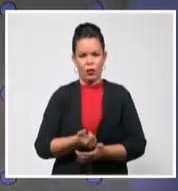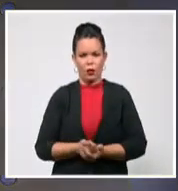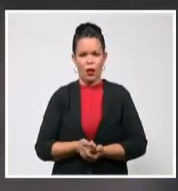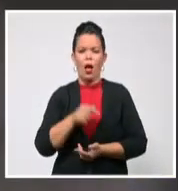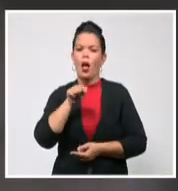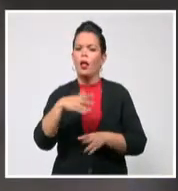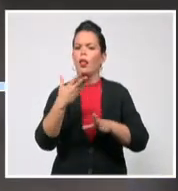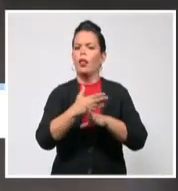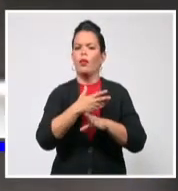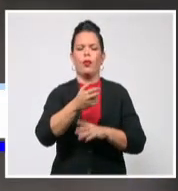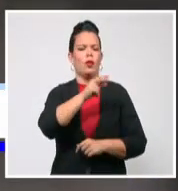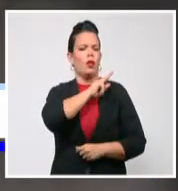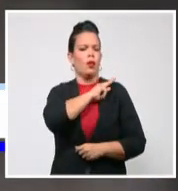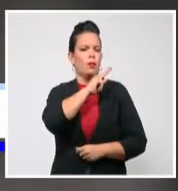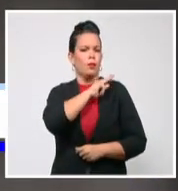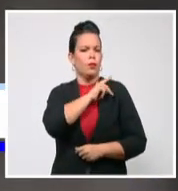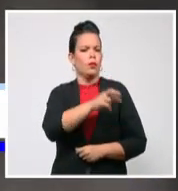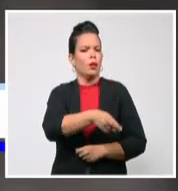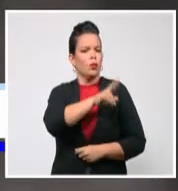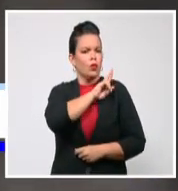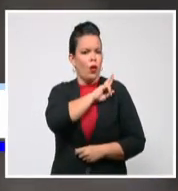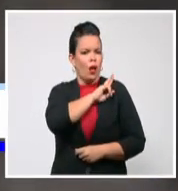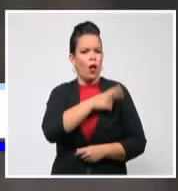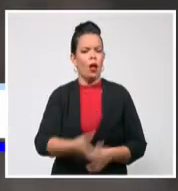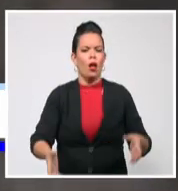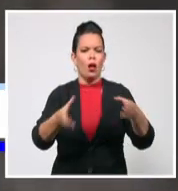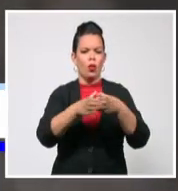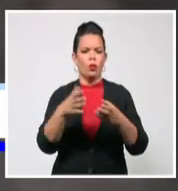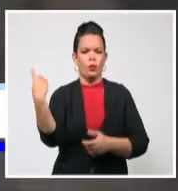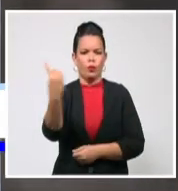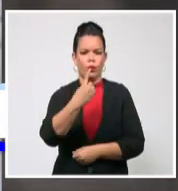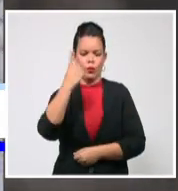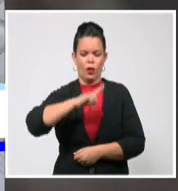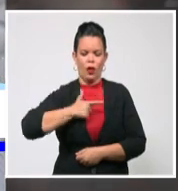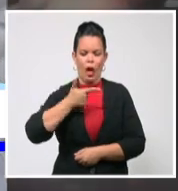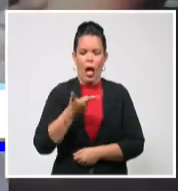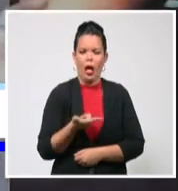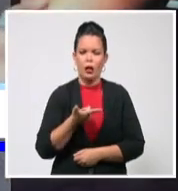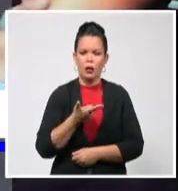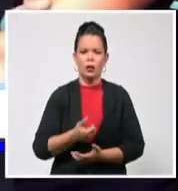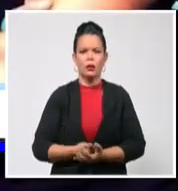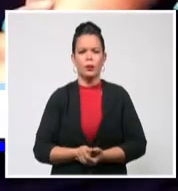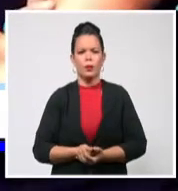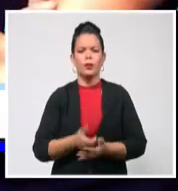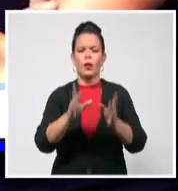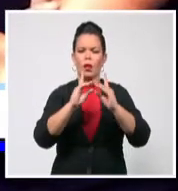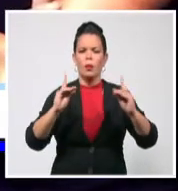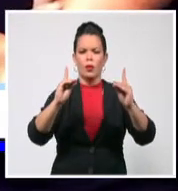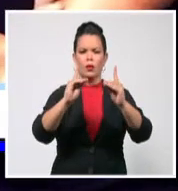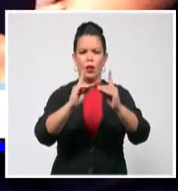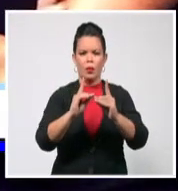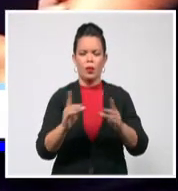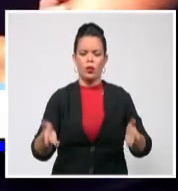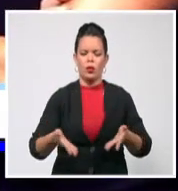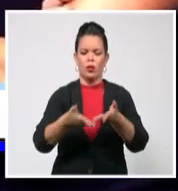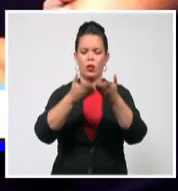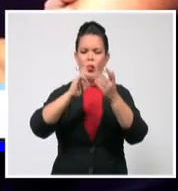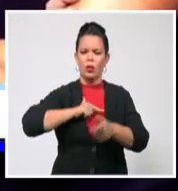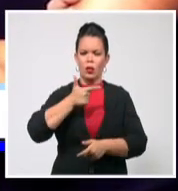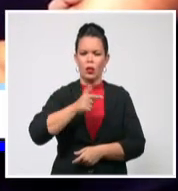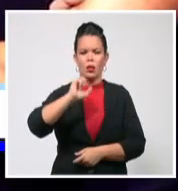varias responsabilidades en el Consejo Nacional de Artes Escénicas, desde el Departamento de Desarrollo Artístico y su